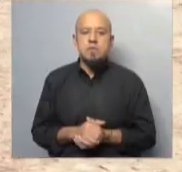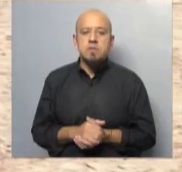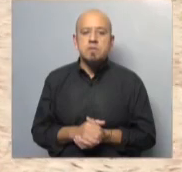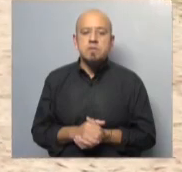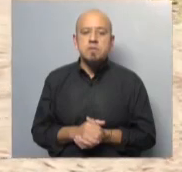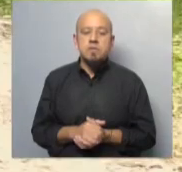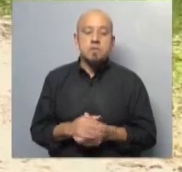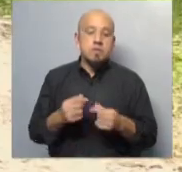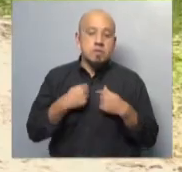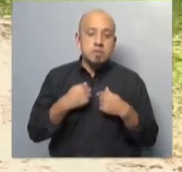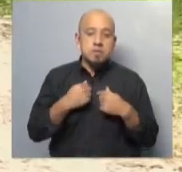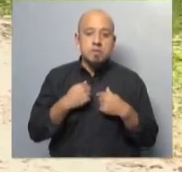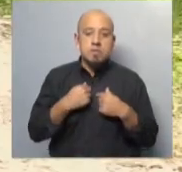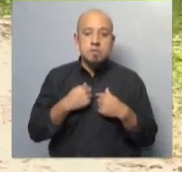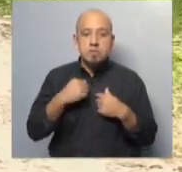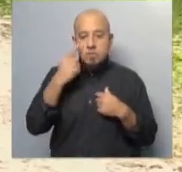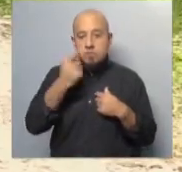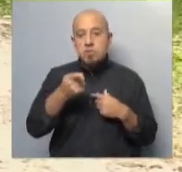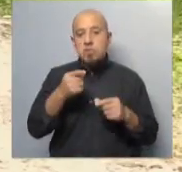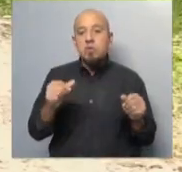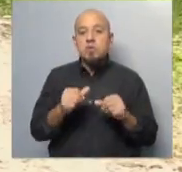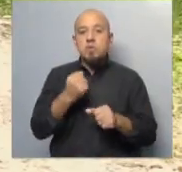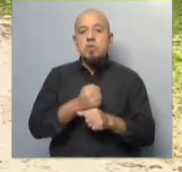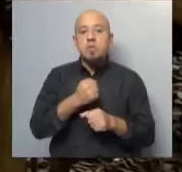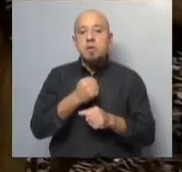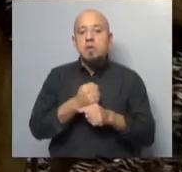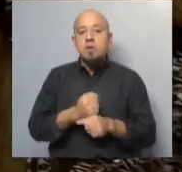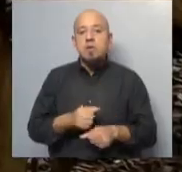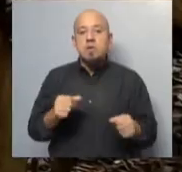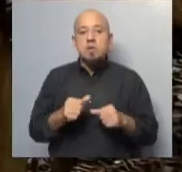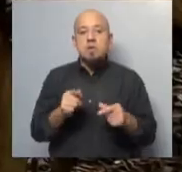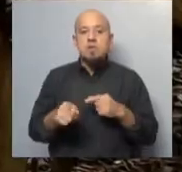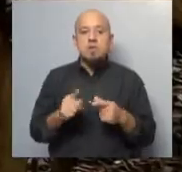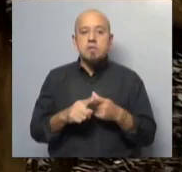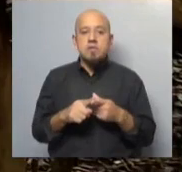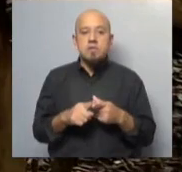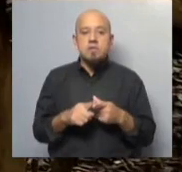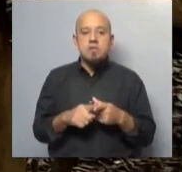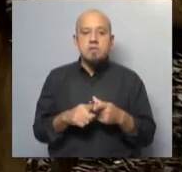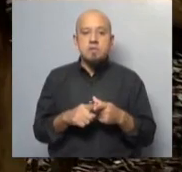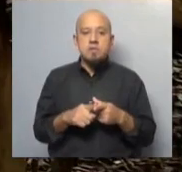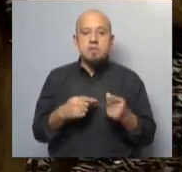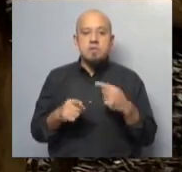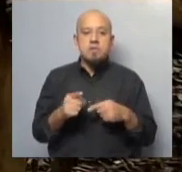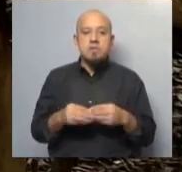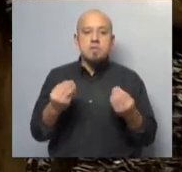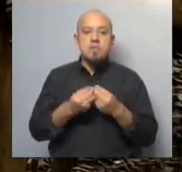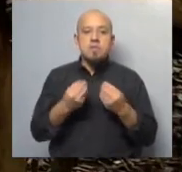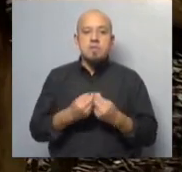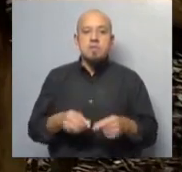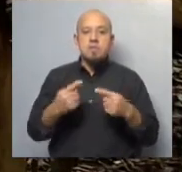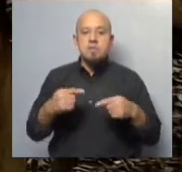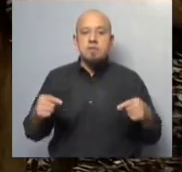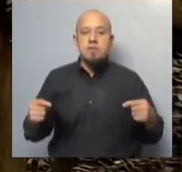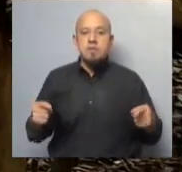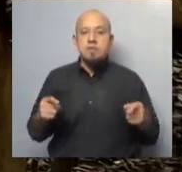Tengo que confesar que soy un gran admirador de tu laburo. Para mí sos como un Da Vinci de esta época. Con muchas cosas, ¿viste? Viejo,